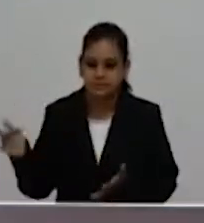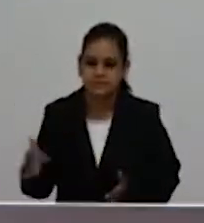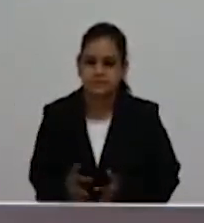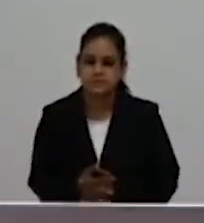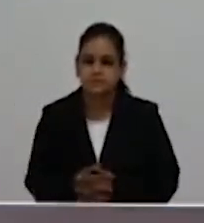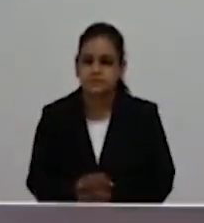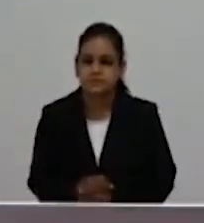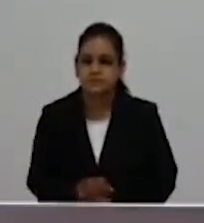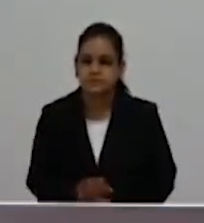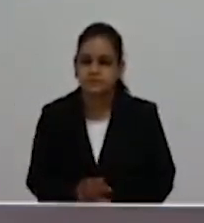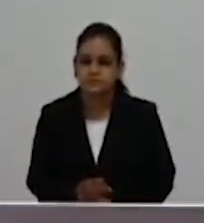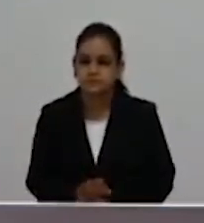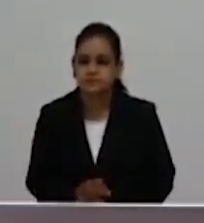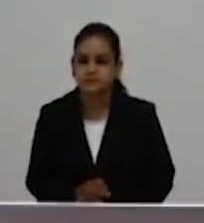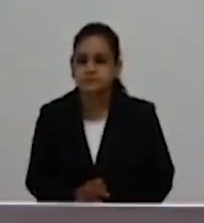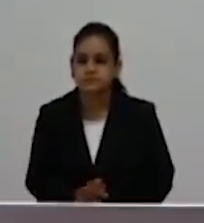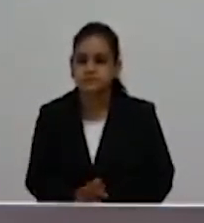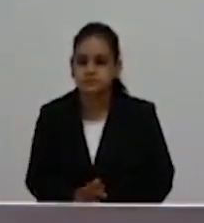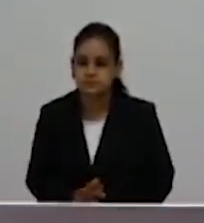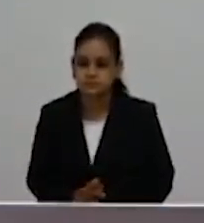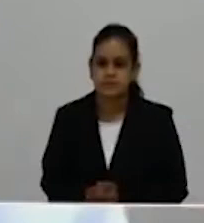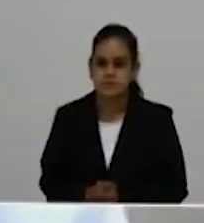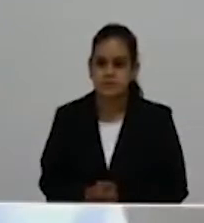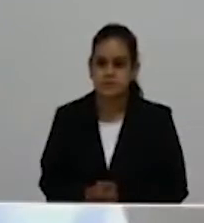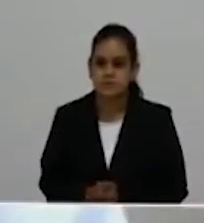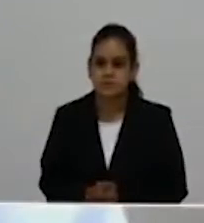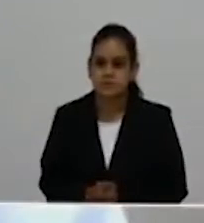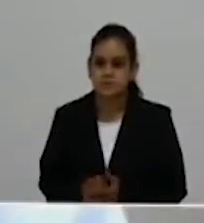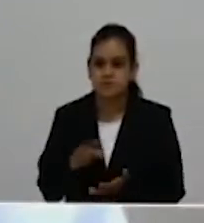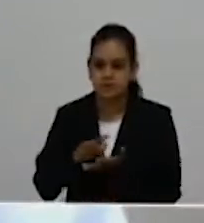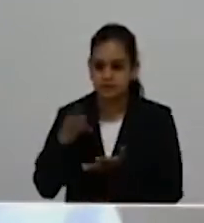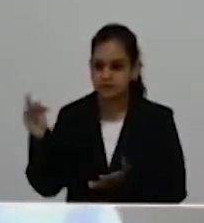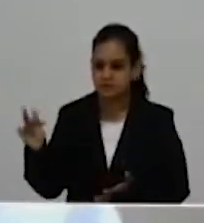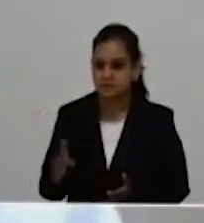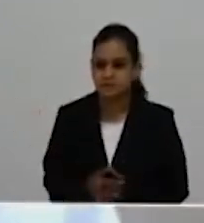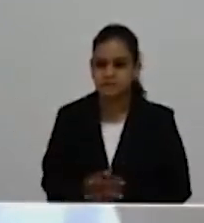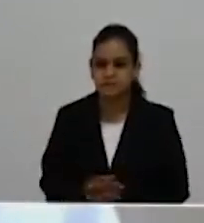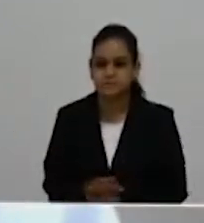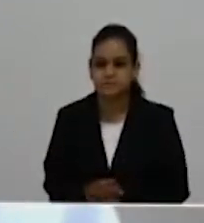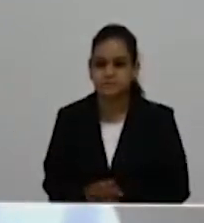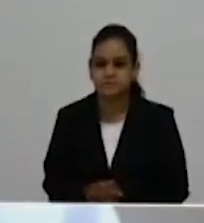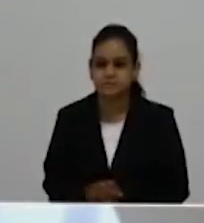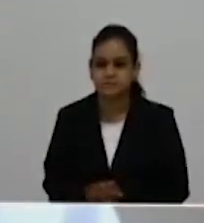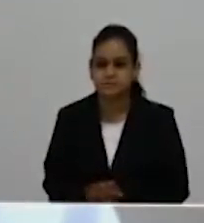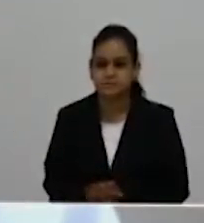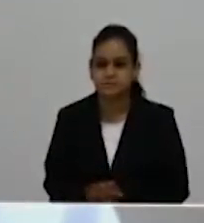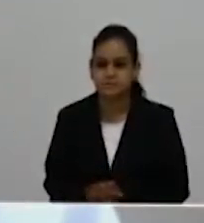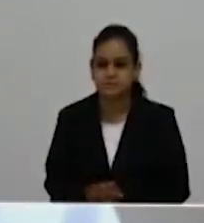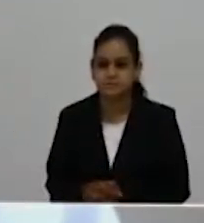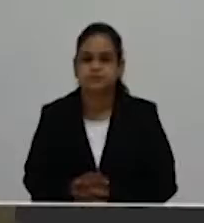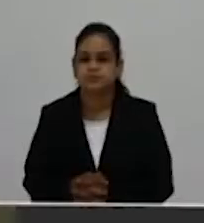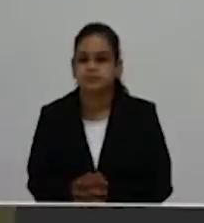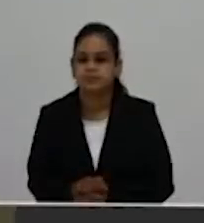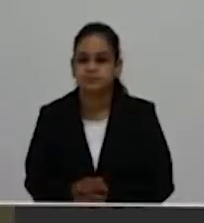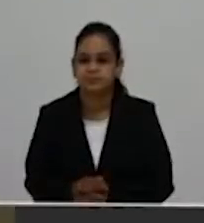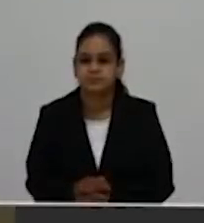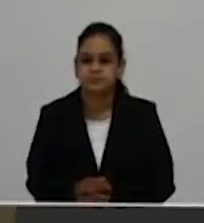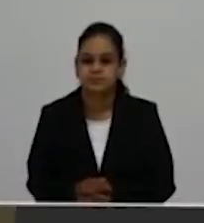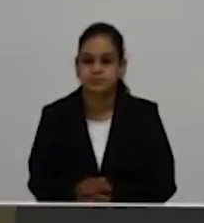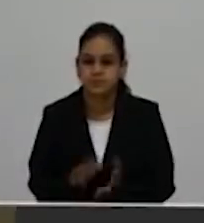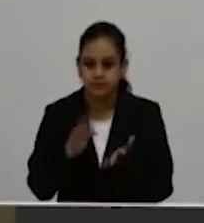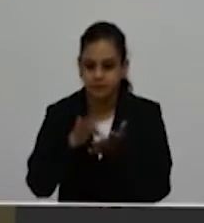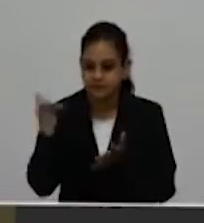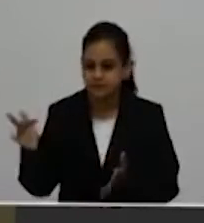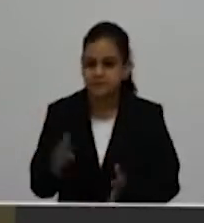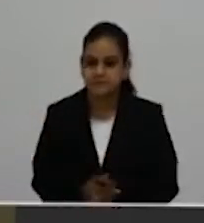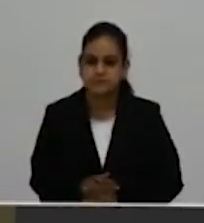fue transmitido en vivo por el canal de youtube del instituto electoral de su página oficial de facebook del propio órgano electoral los